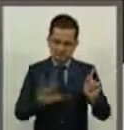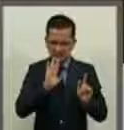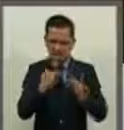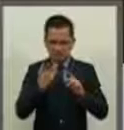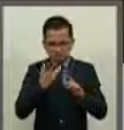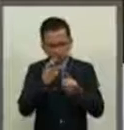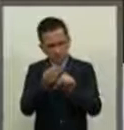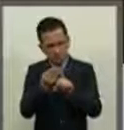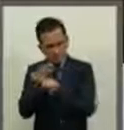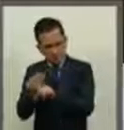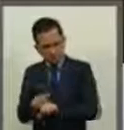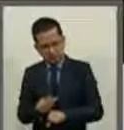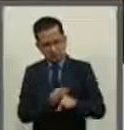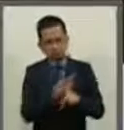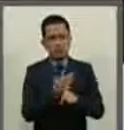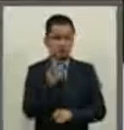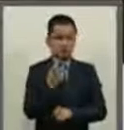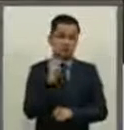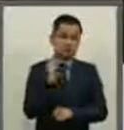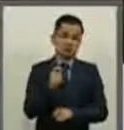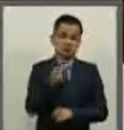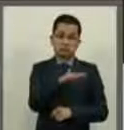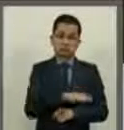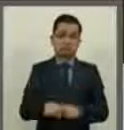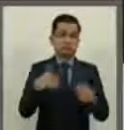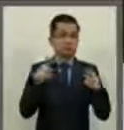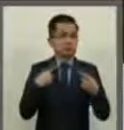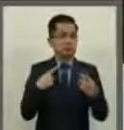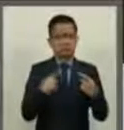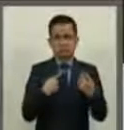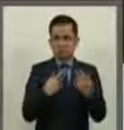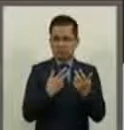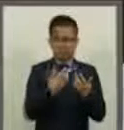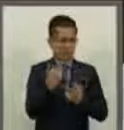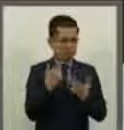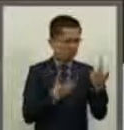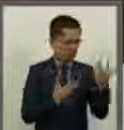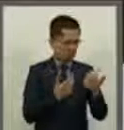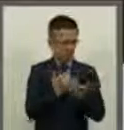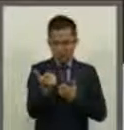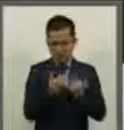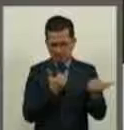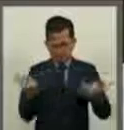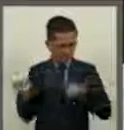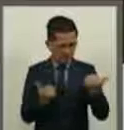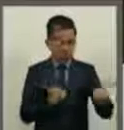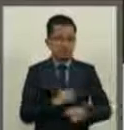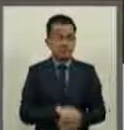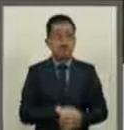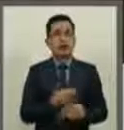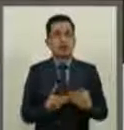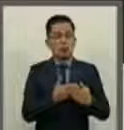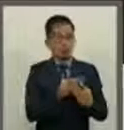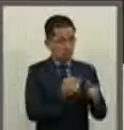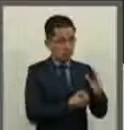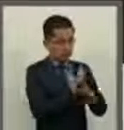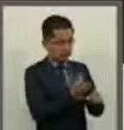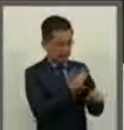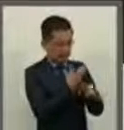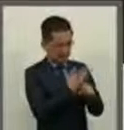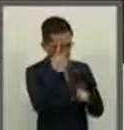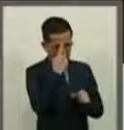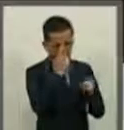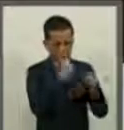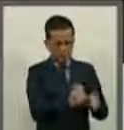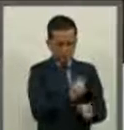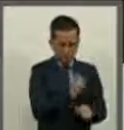derivado en una fragmentación del tejido social. Hoy, la nueva Secretaría de Seguridad y Protección Ciudadana